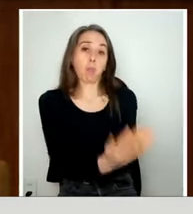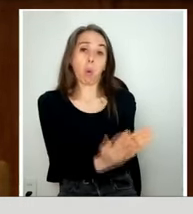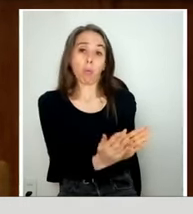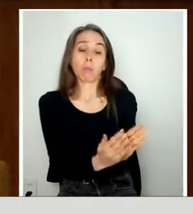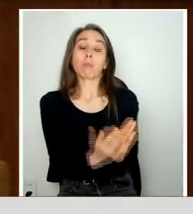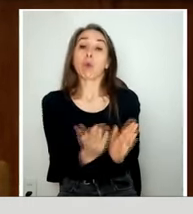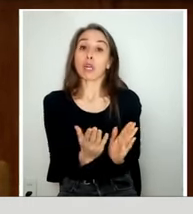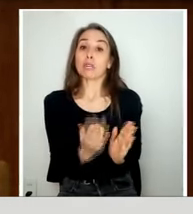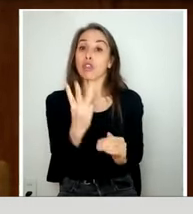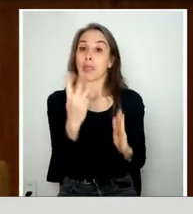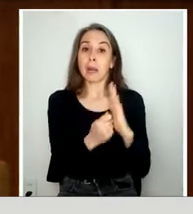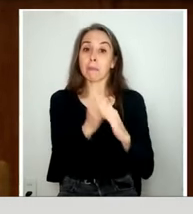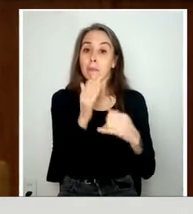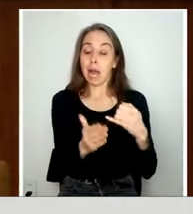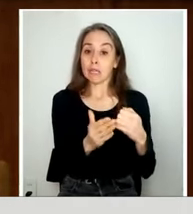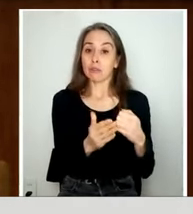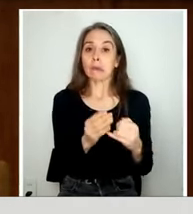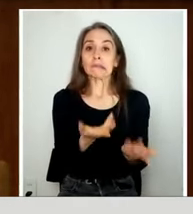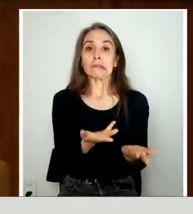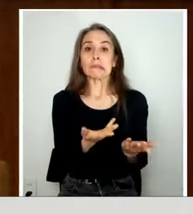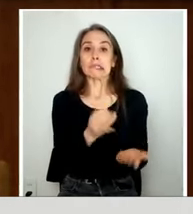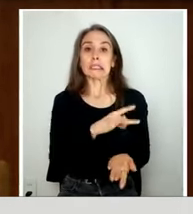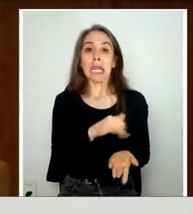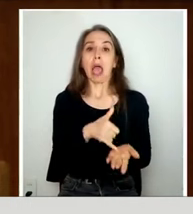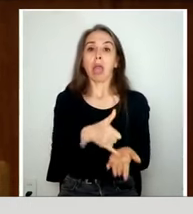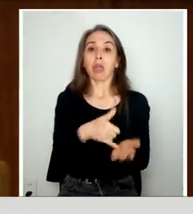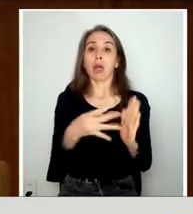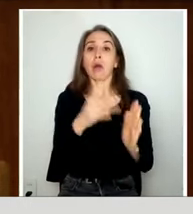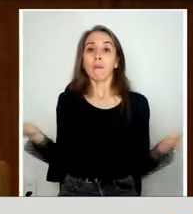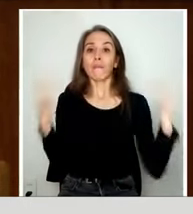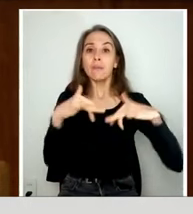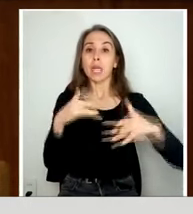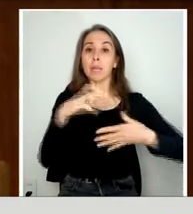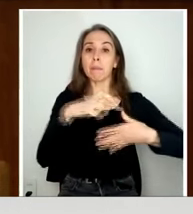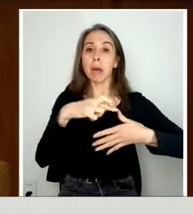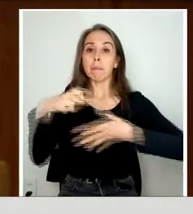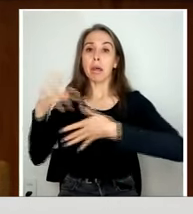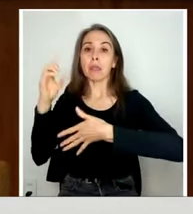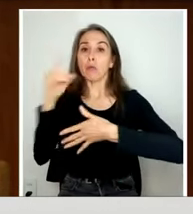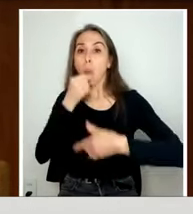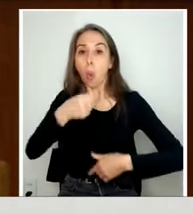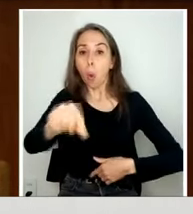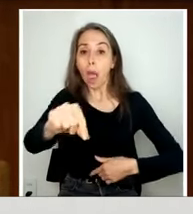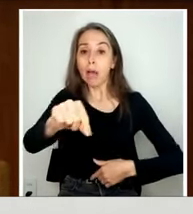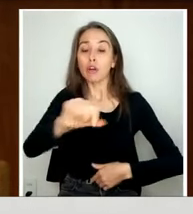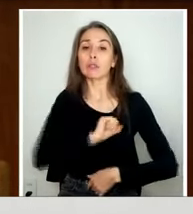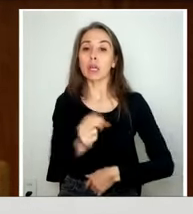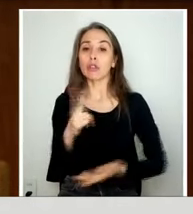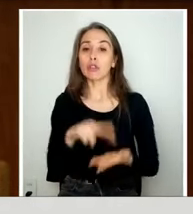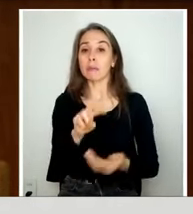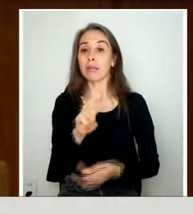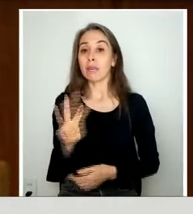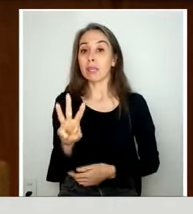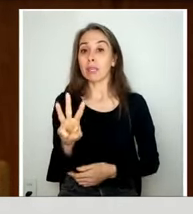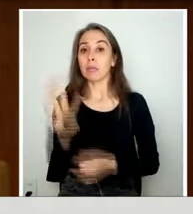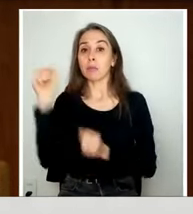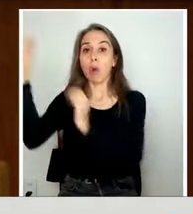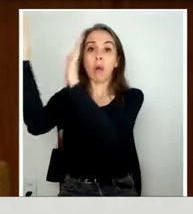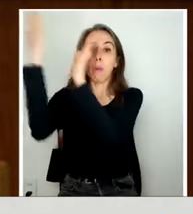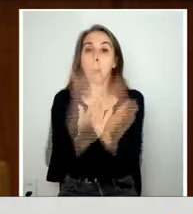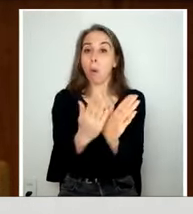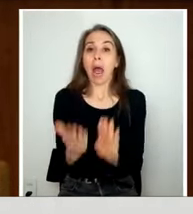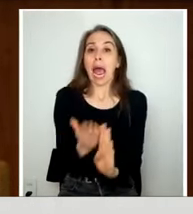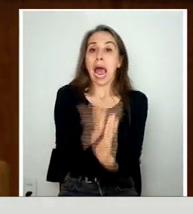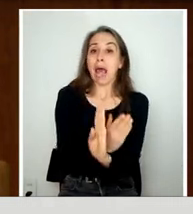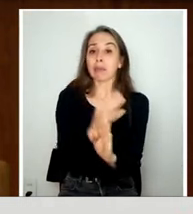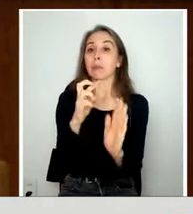real y objetiva con miras a la celebración de los Juegos Panamericanos y para Panamericanos Santiago 2023 en el marco de la discusión del proyecto durante